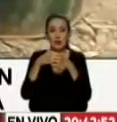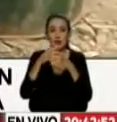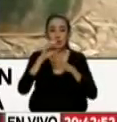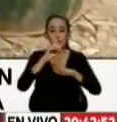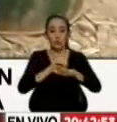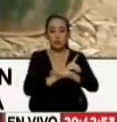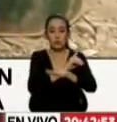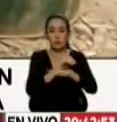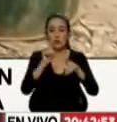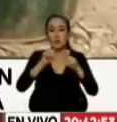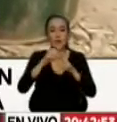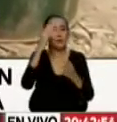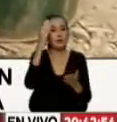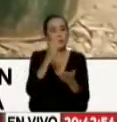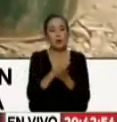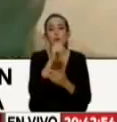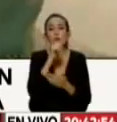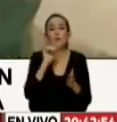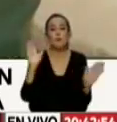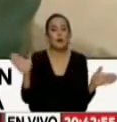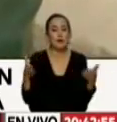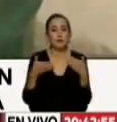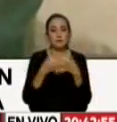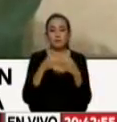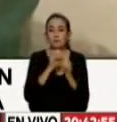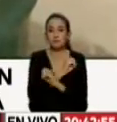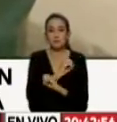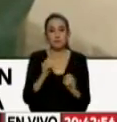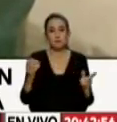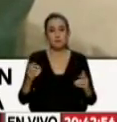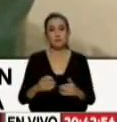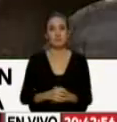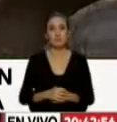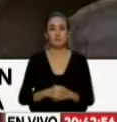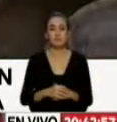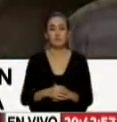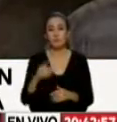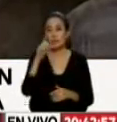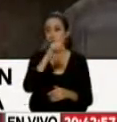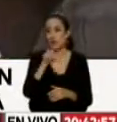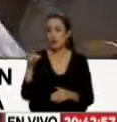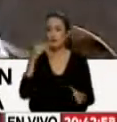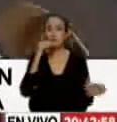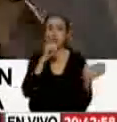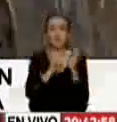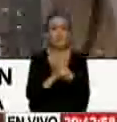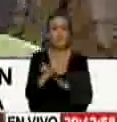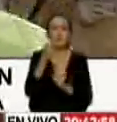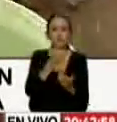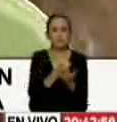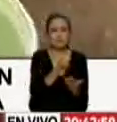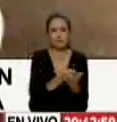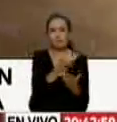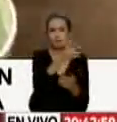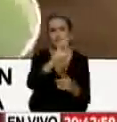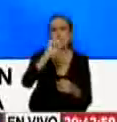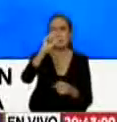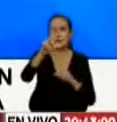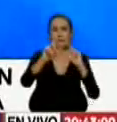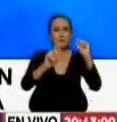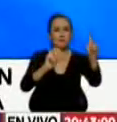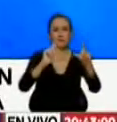Durán, también han sido perjudicados por el desabastecimiento de líquido vital. Ellos denuncian cobros excesivos de parte de